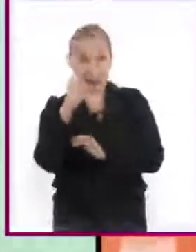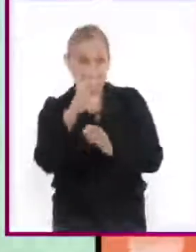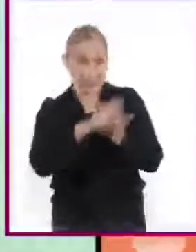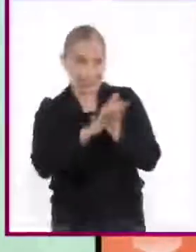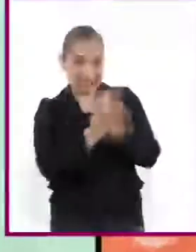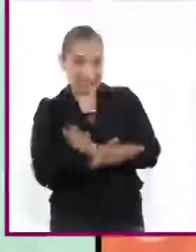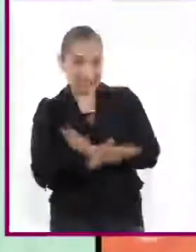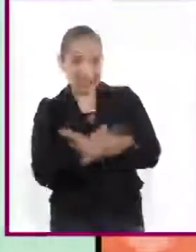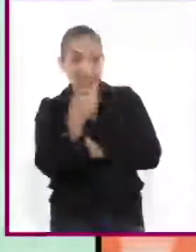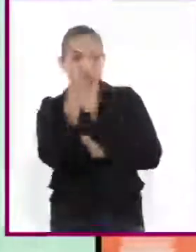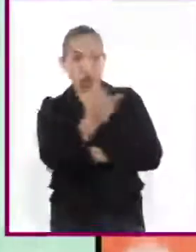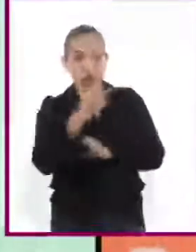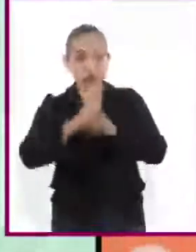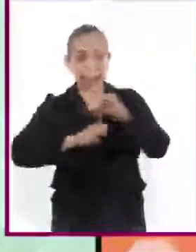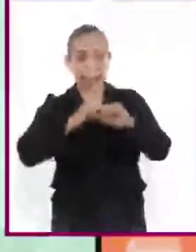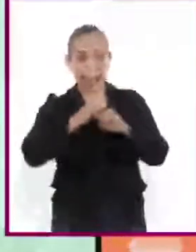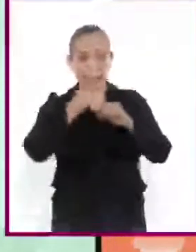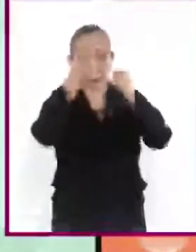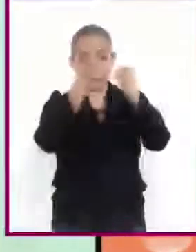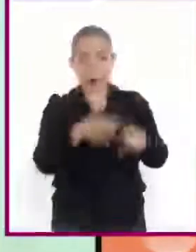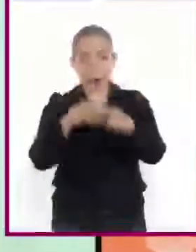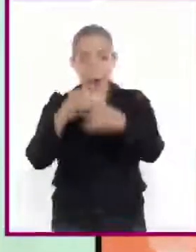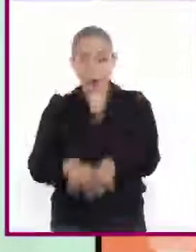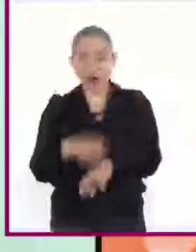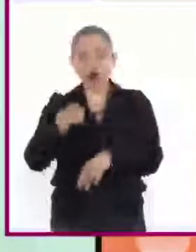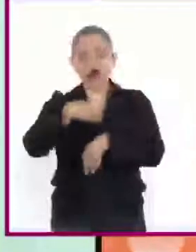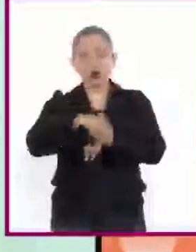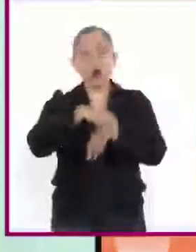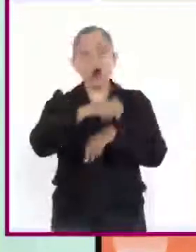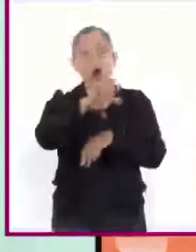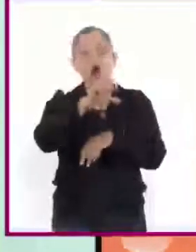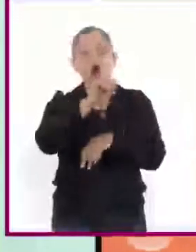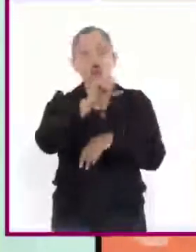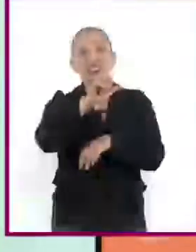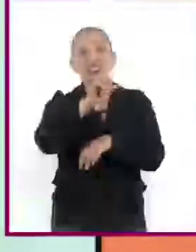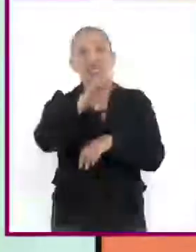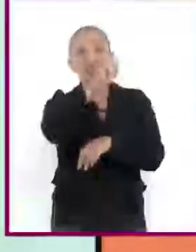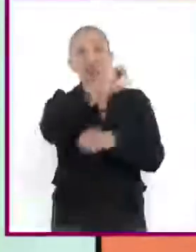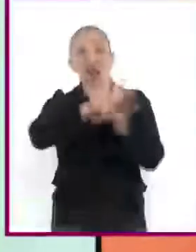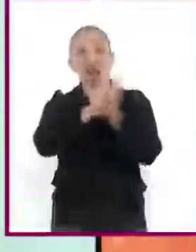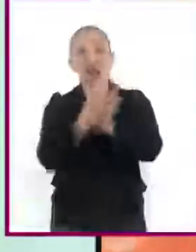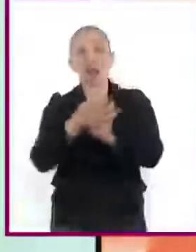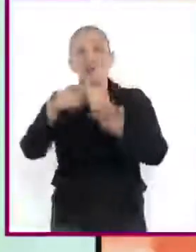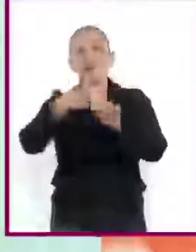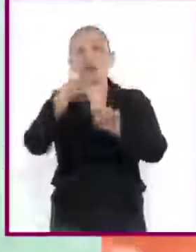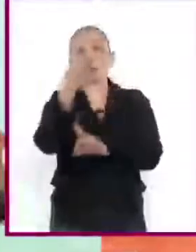el zinc pierde 2 electrones, por lo que su número de oxidación cambia de 0 a +2.